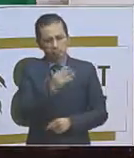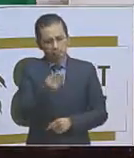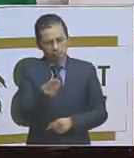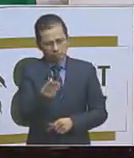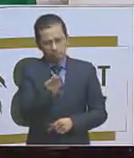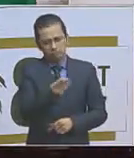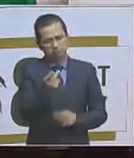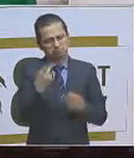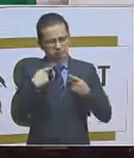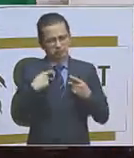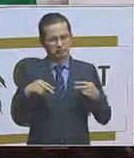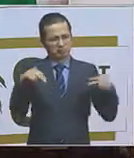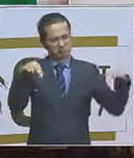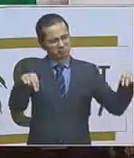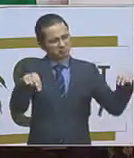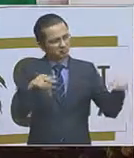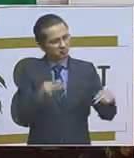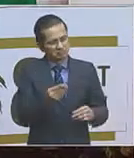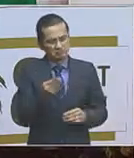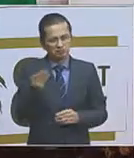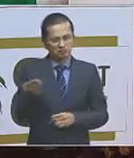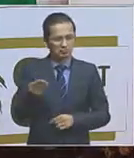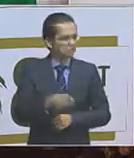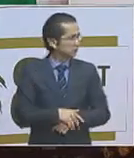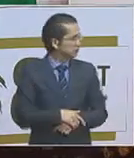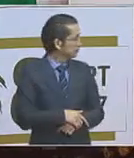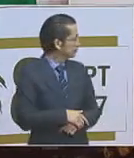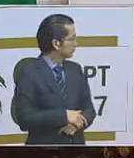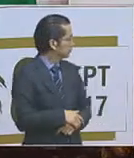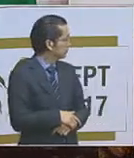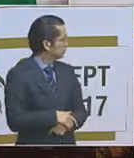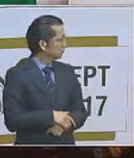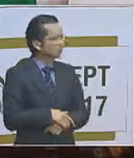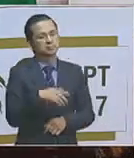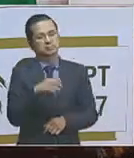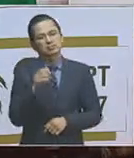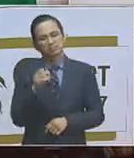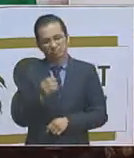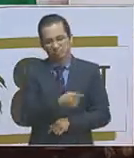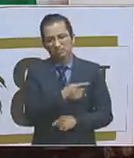cualquiera de las personas que se encuentran en el auditorio como parte de los organizadores